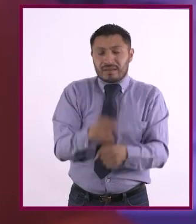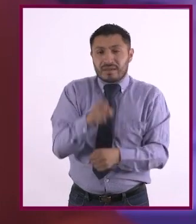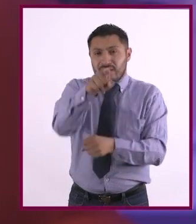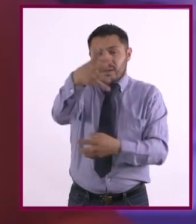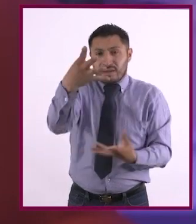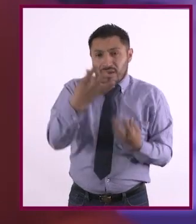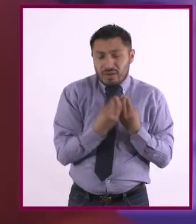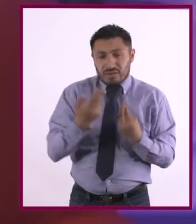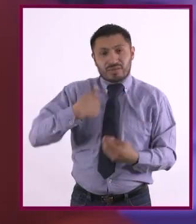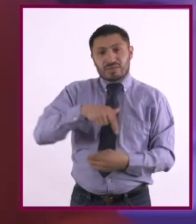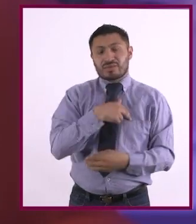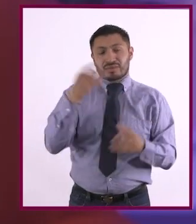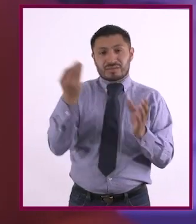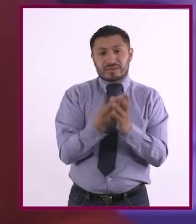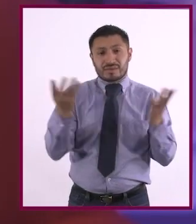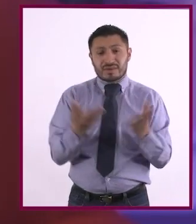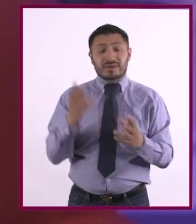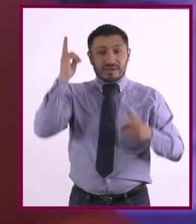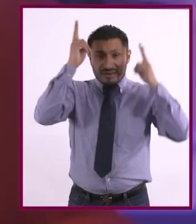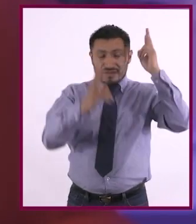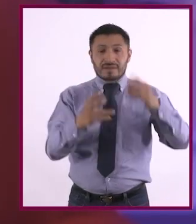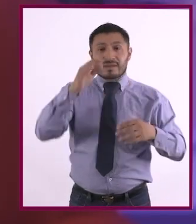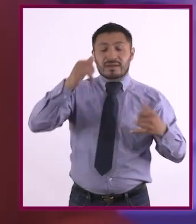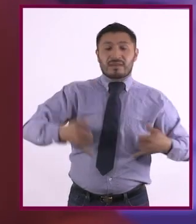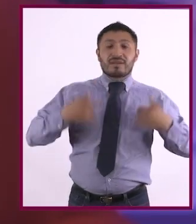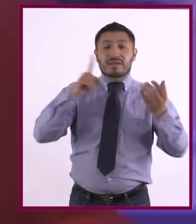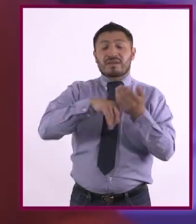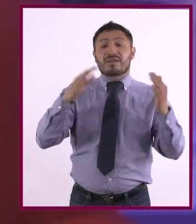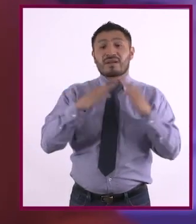este programa con nosotros. Visítanos en